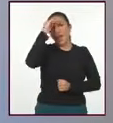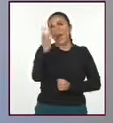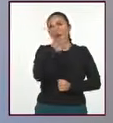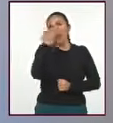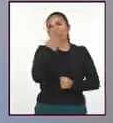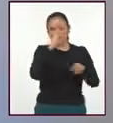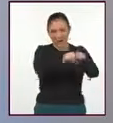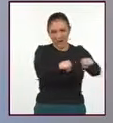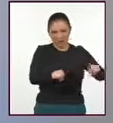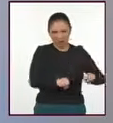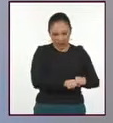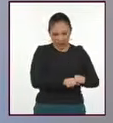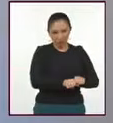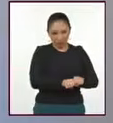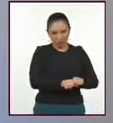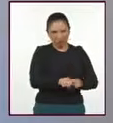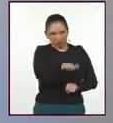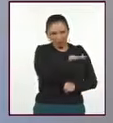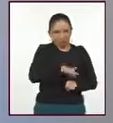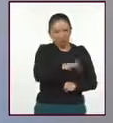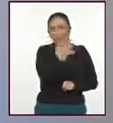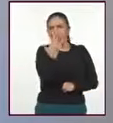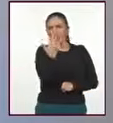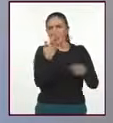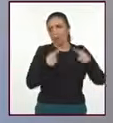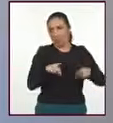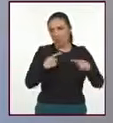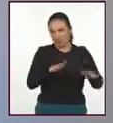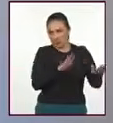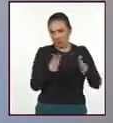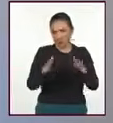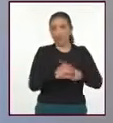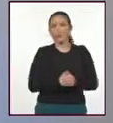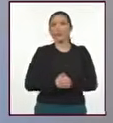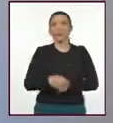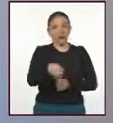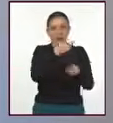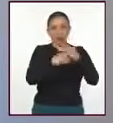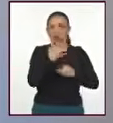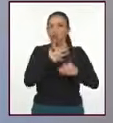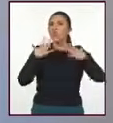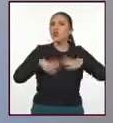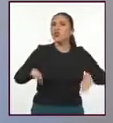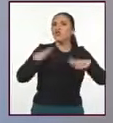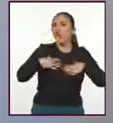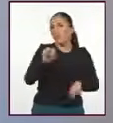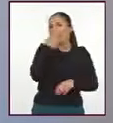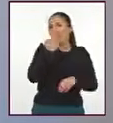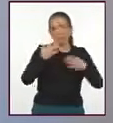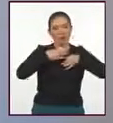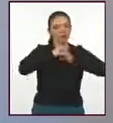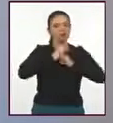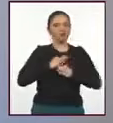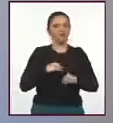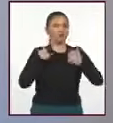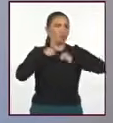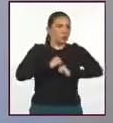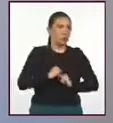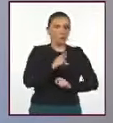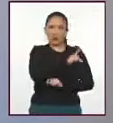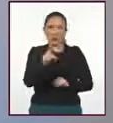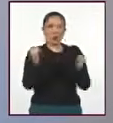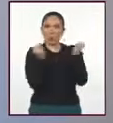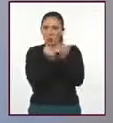estudiantes, 50 personas, todos con sus uniformes, todos prácticamente todos ya